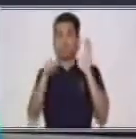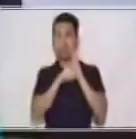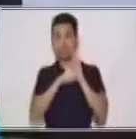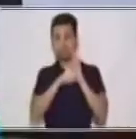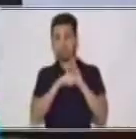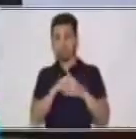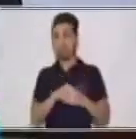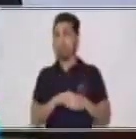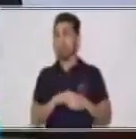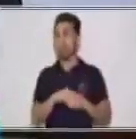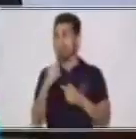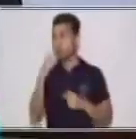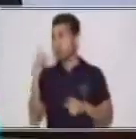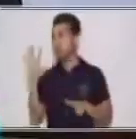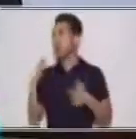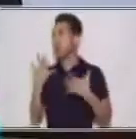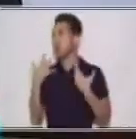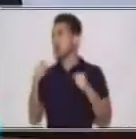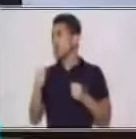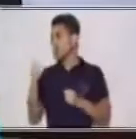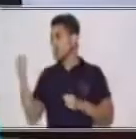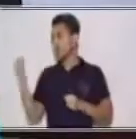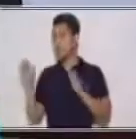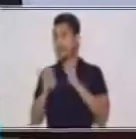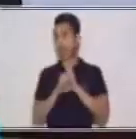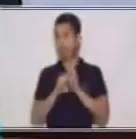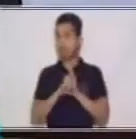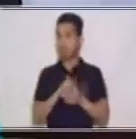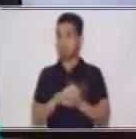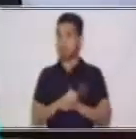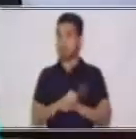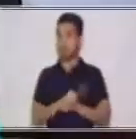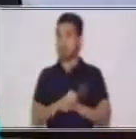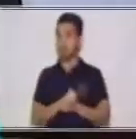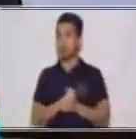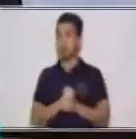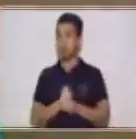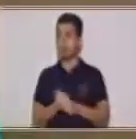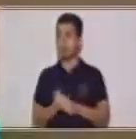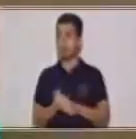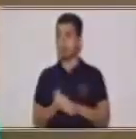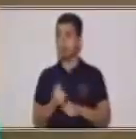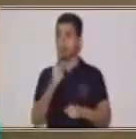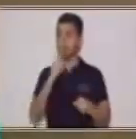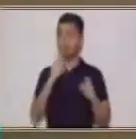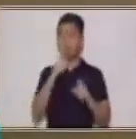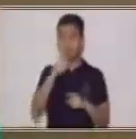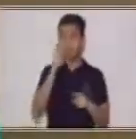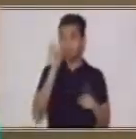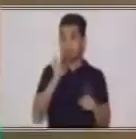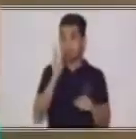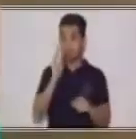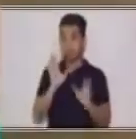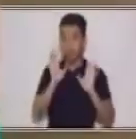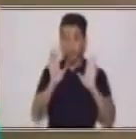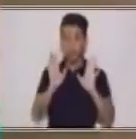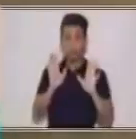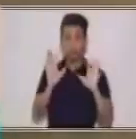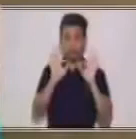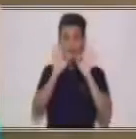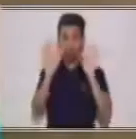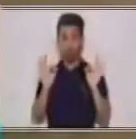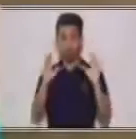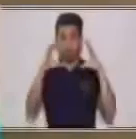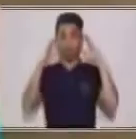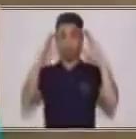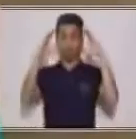resta. Vamos a verlo ahora con un ejemplo. Profesora, ¿siempre esto se va a dar así, con un sistema o una